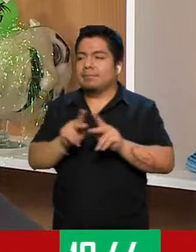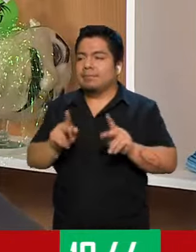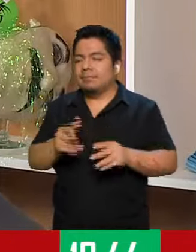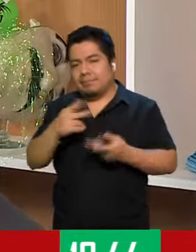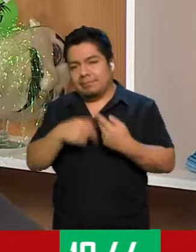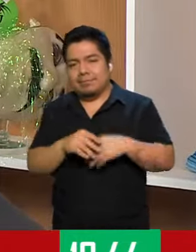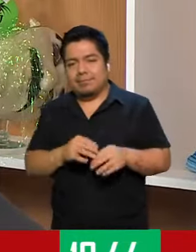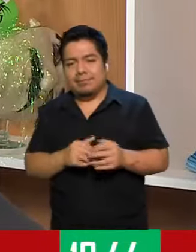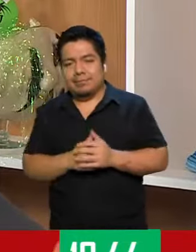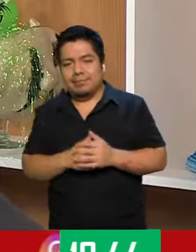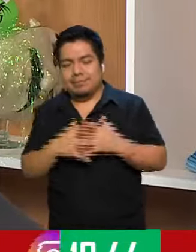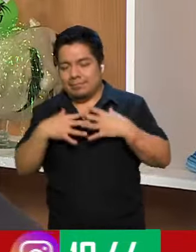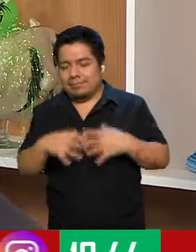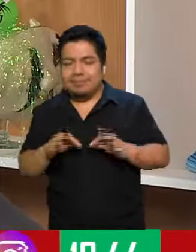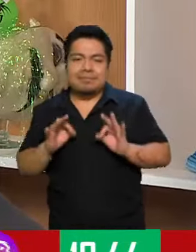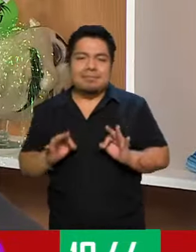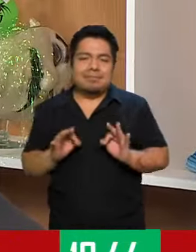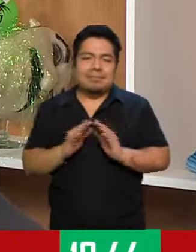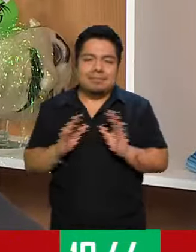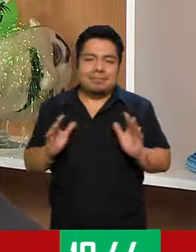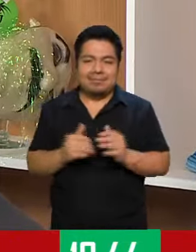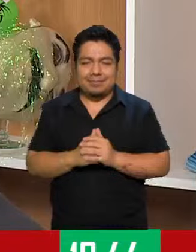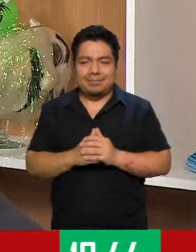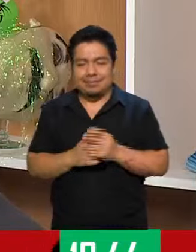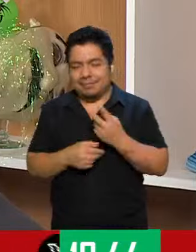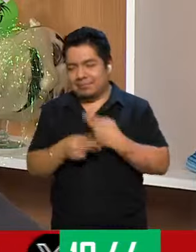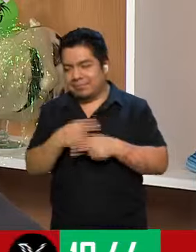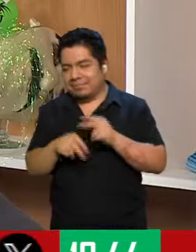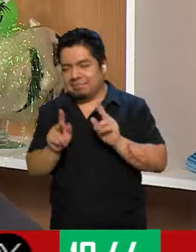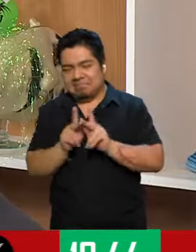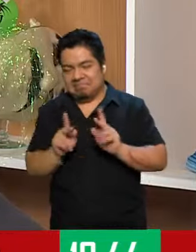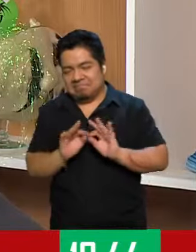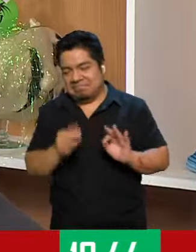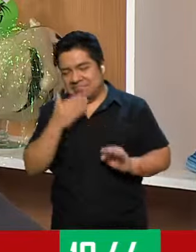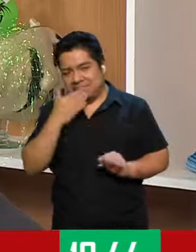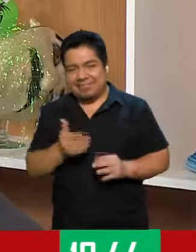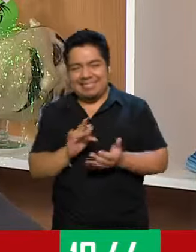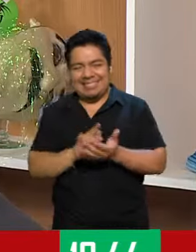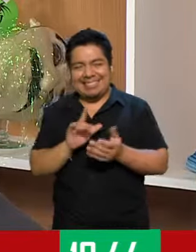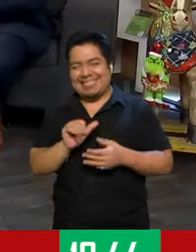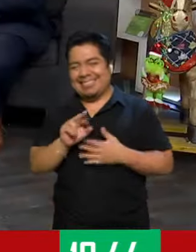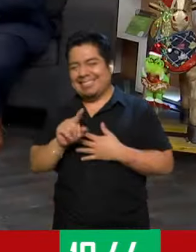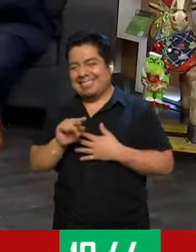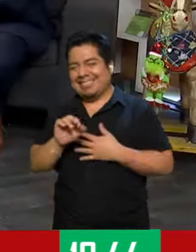necesitas venir. No, traje pues aquí entonces, ya va a ser de casa. A la siguiente me vengo ahí en pants. Ahí estamos, Aristides. Gracias. Quedamos. Oye, muchas y no gracias. Te vayas.